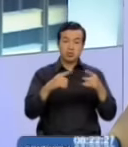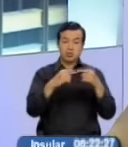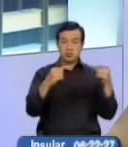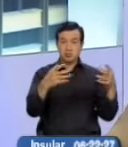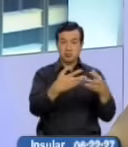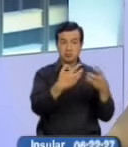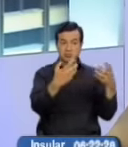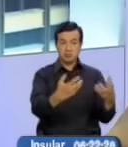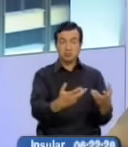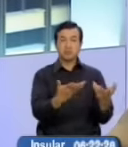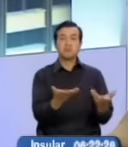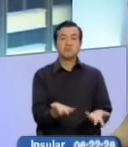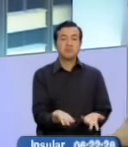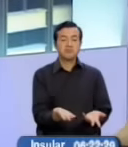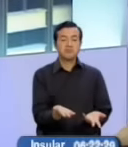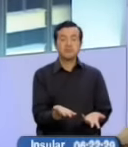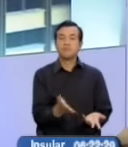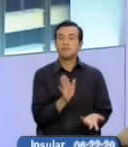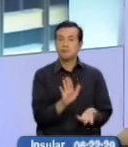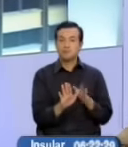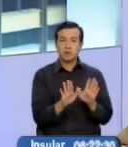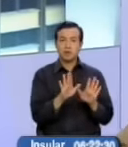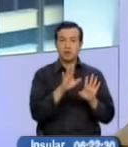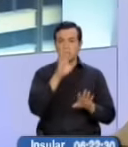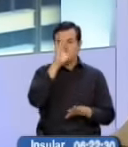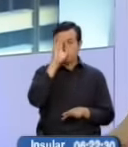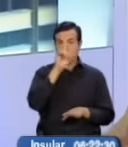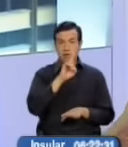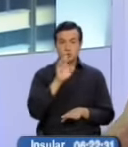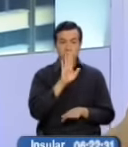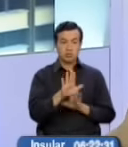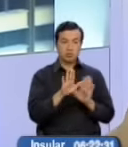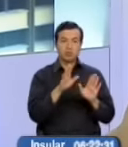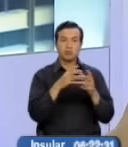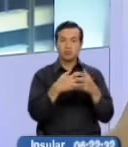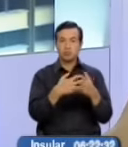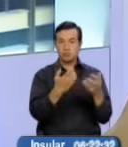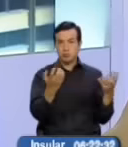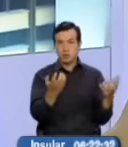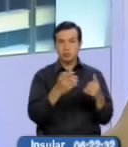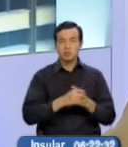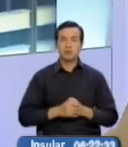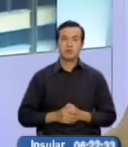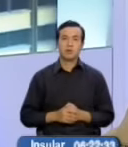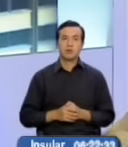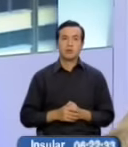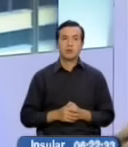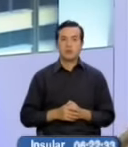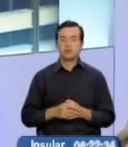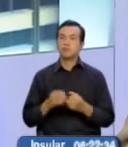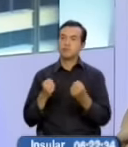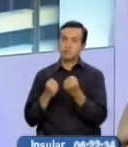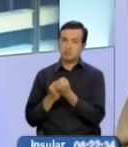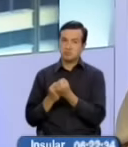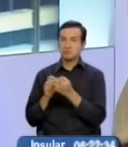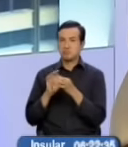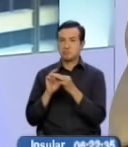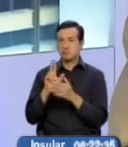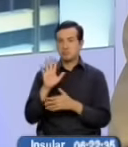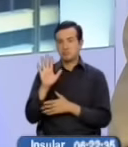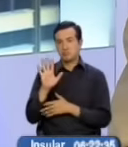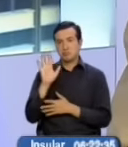del otro frente, hace en definitiva que la derecha propiamente está dividida. Esto le favorece a